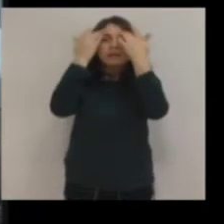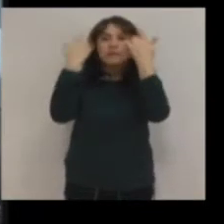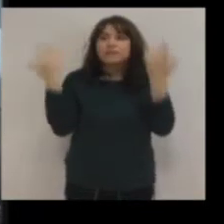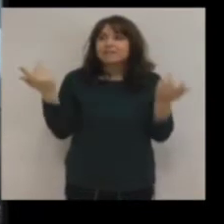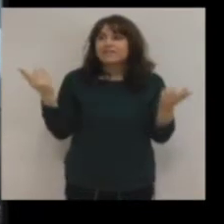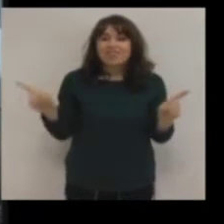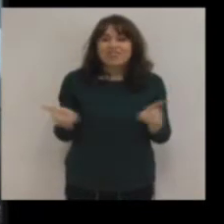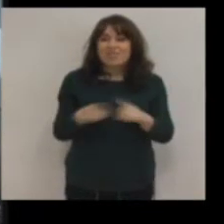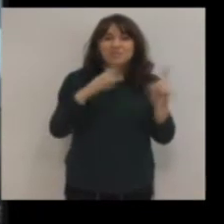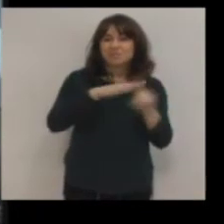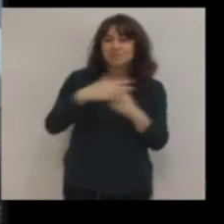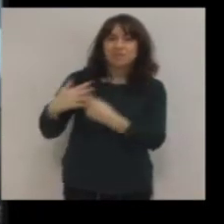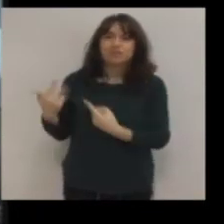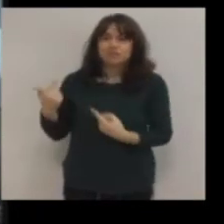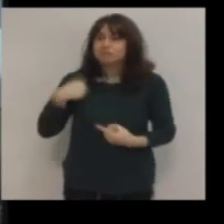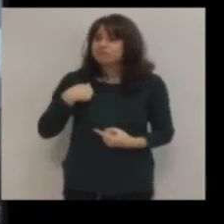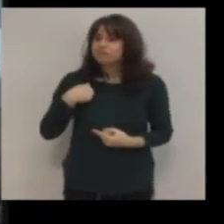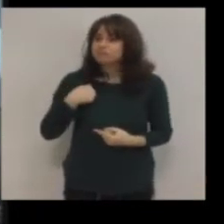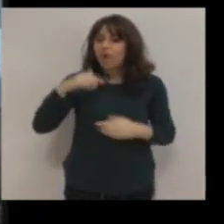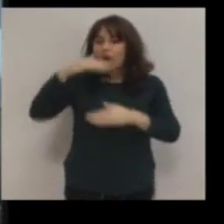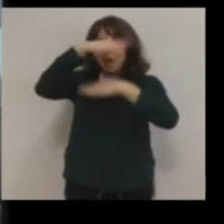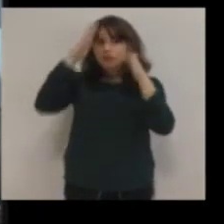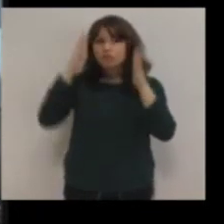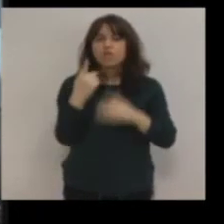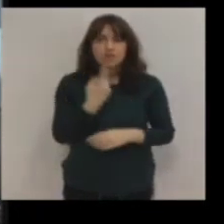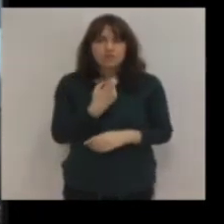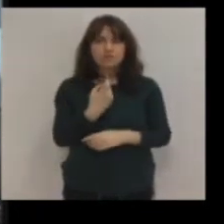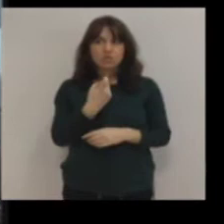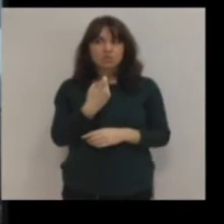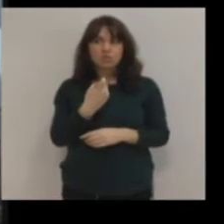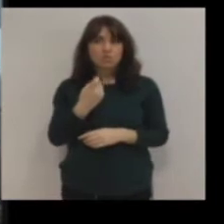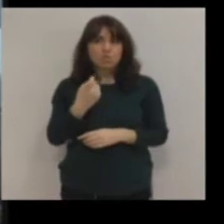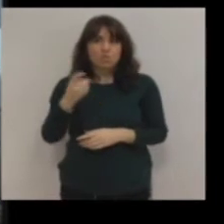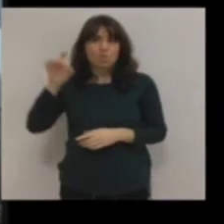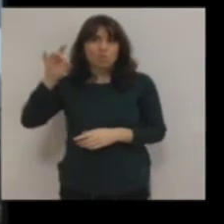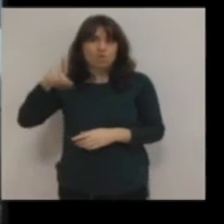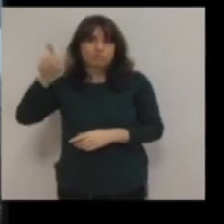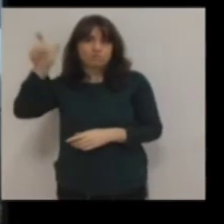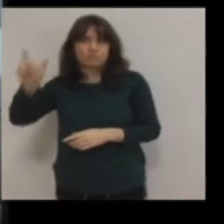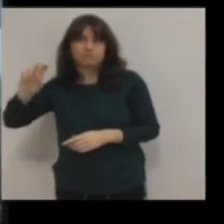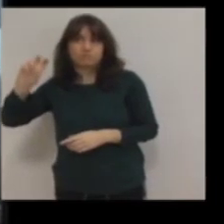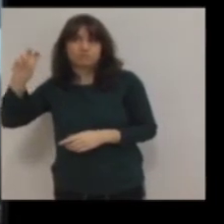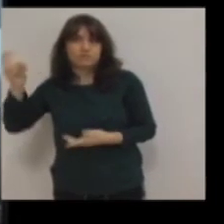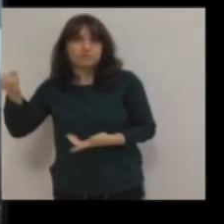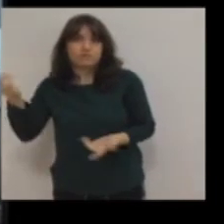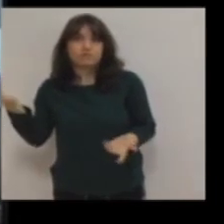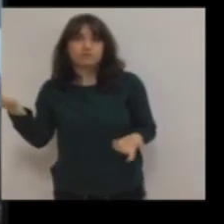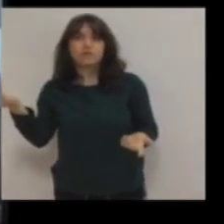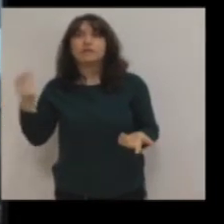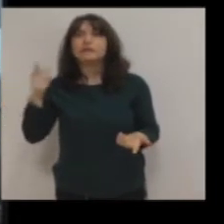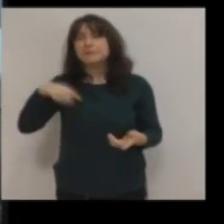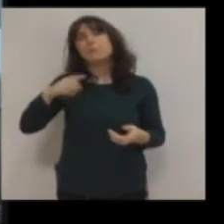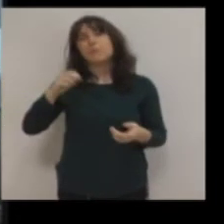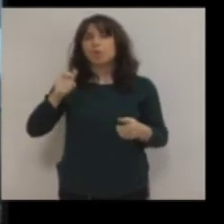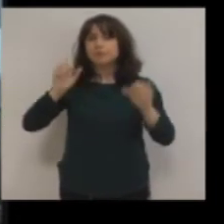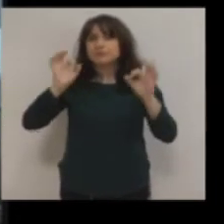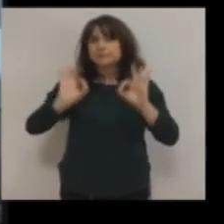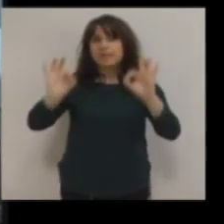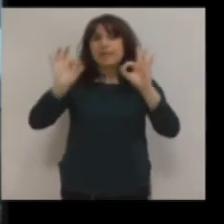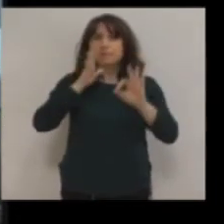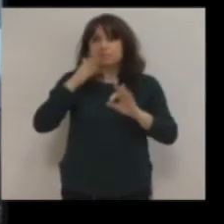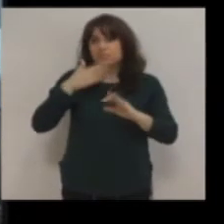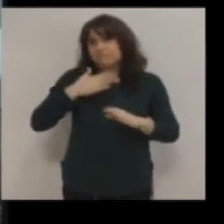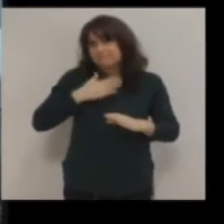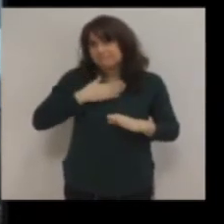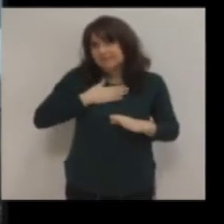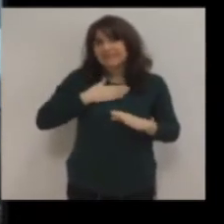de estos casos yo necesito una atención idéntica, también en cierto modo especializada por razón de mi